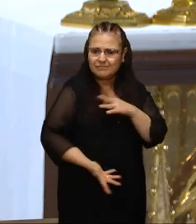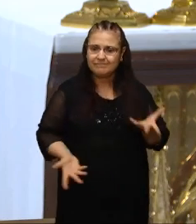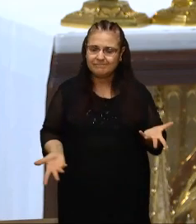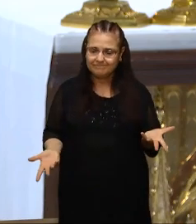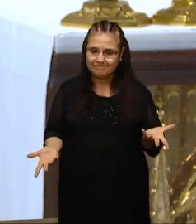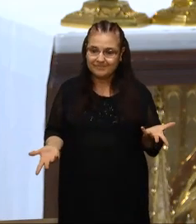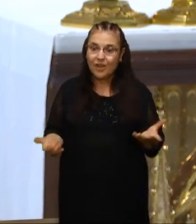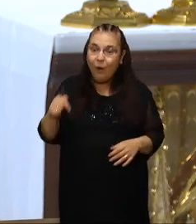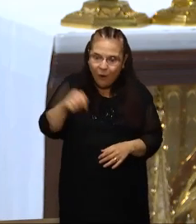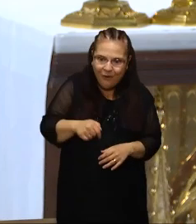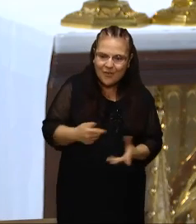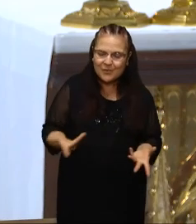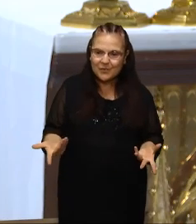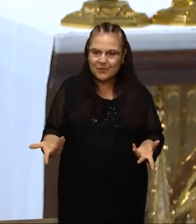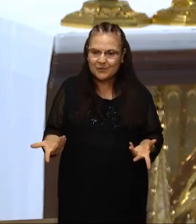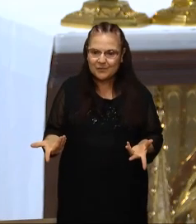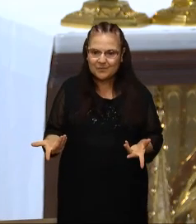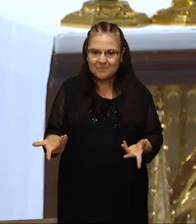Hoy